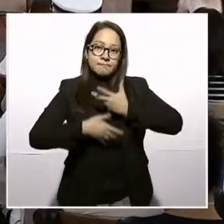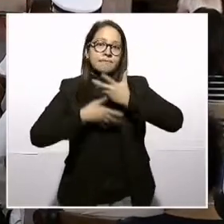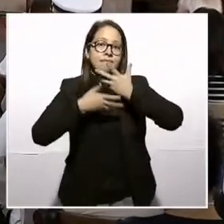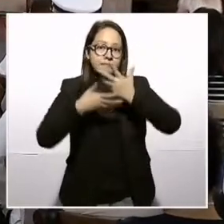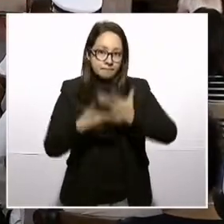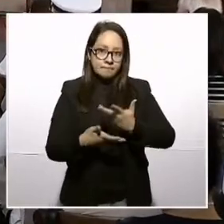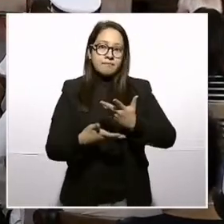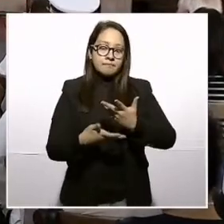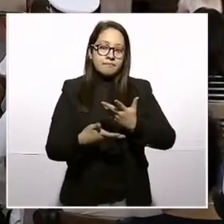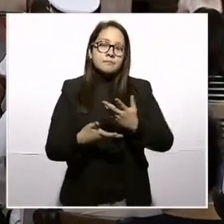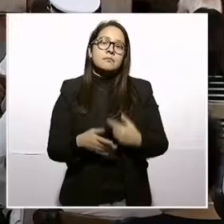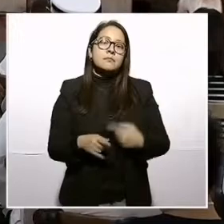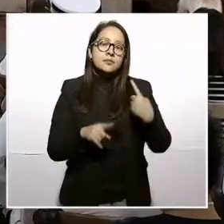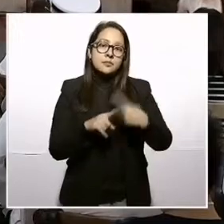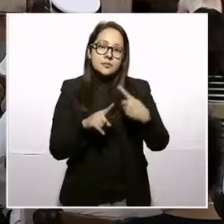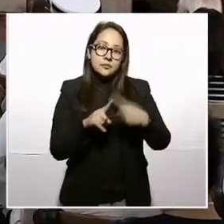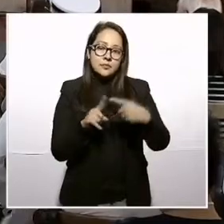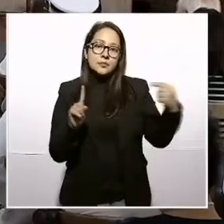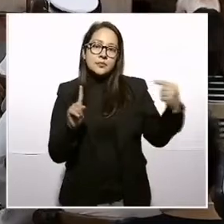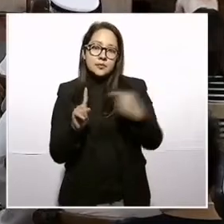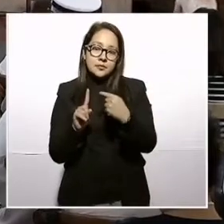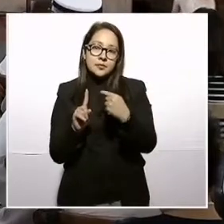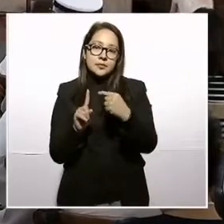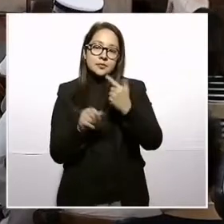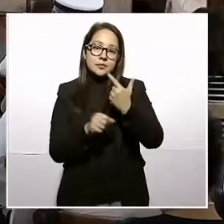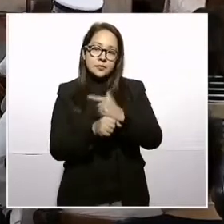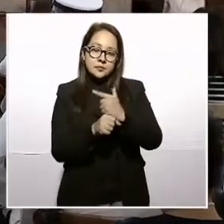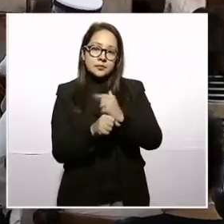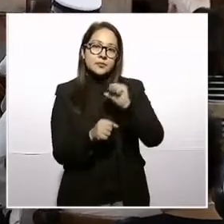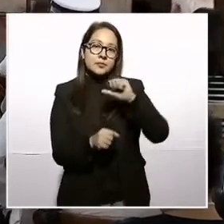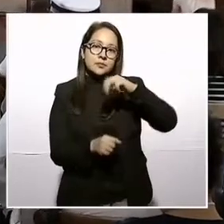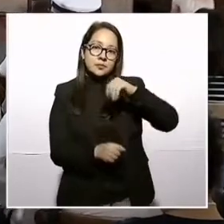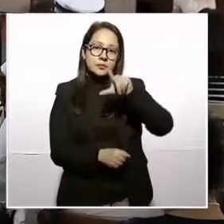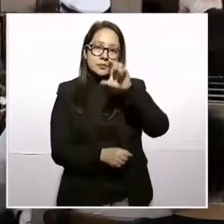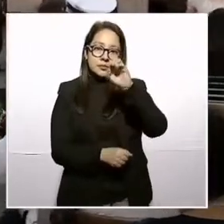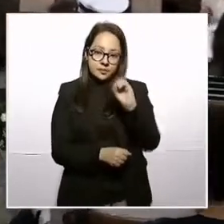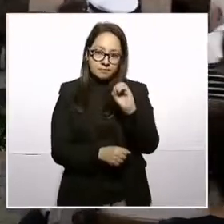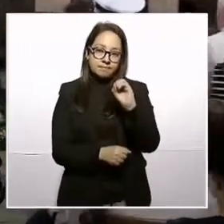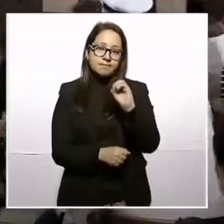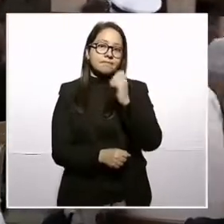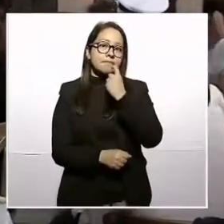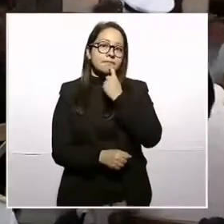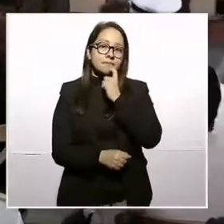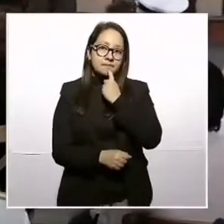Unidos Mexicanos, licenciado Andrés Manuel López Obrador.